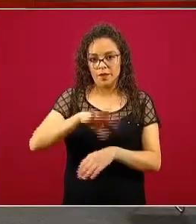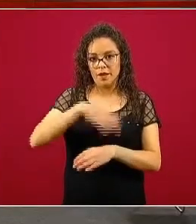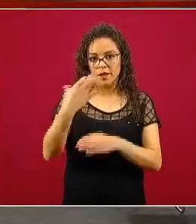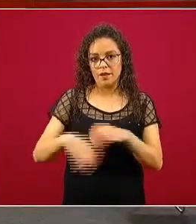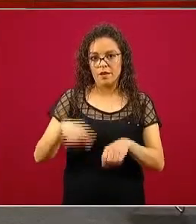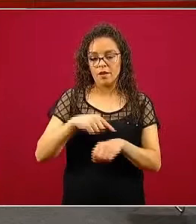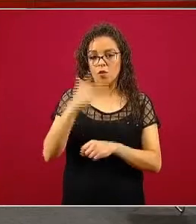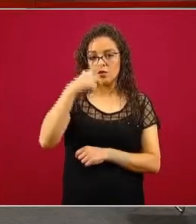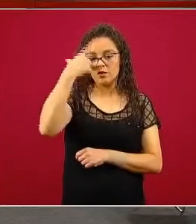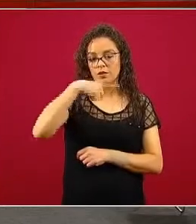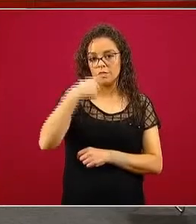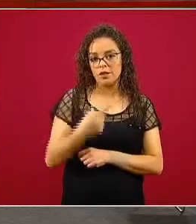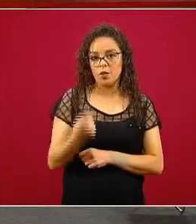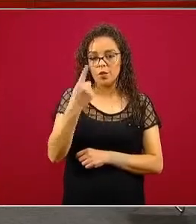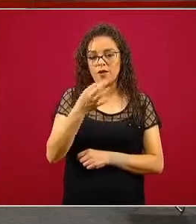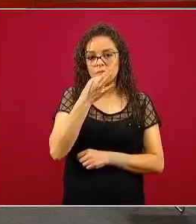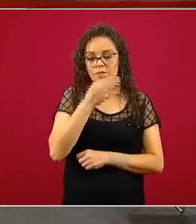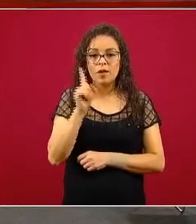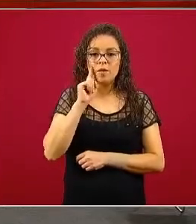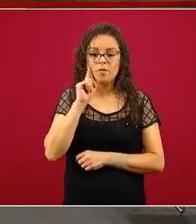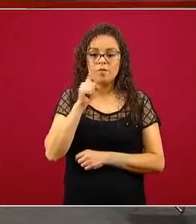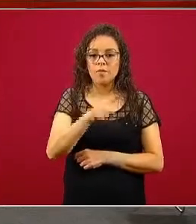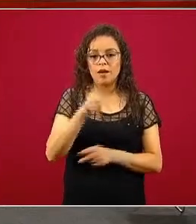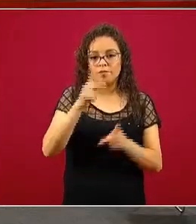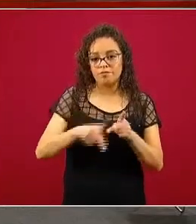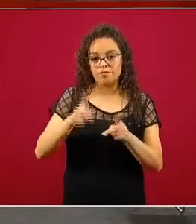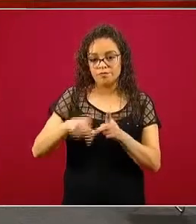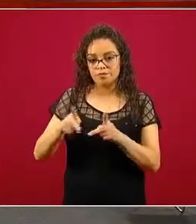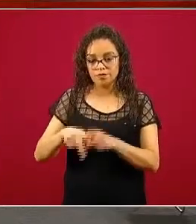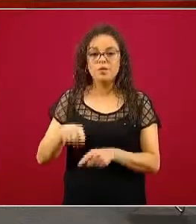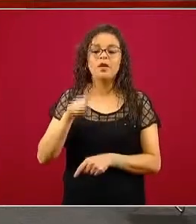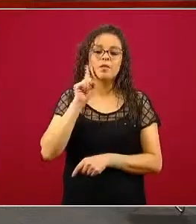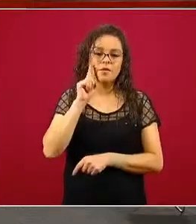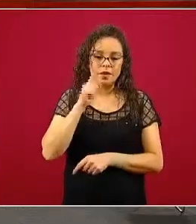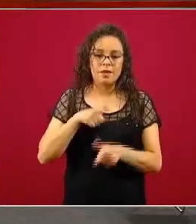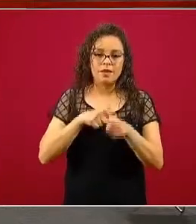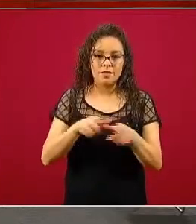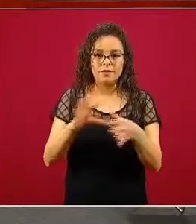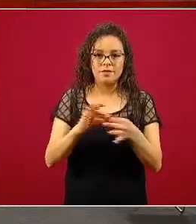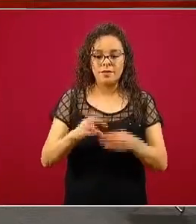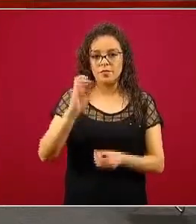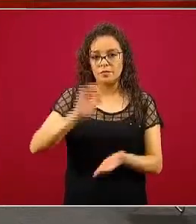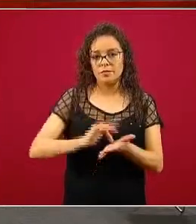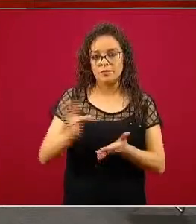y continuamos mañana con los temas pendientes. Empezamos, si quiere, con usted sobre el tema. Gracias.